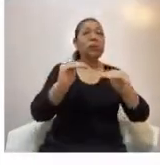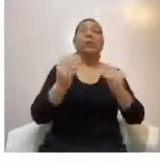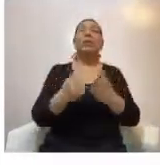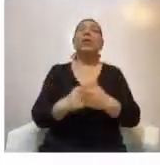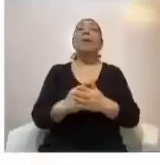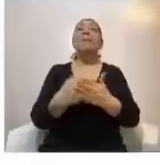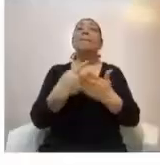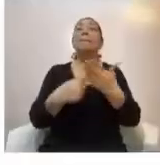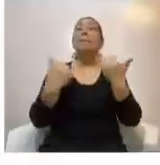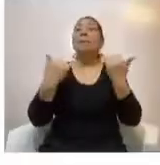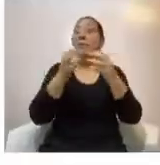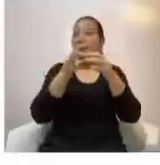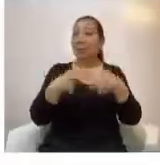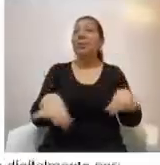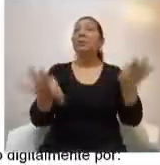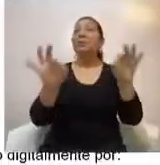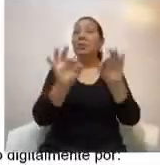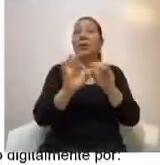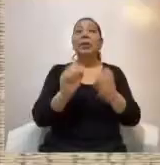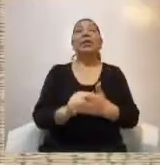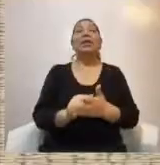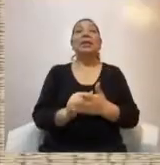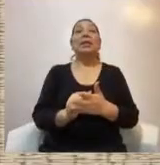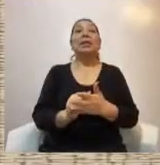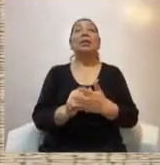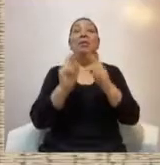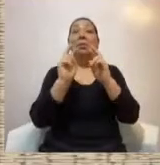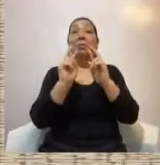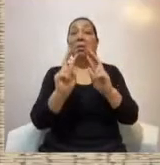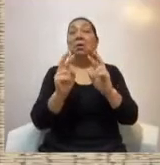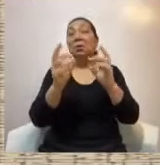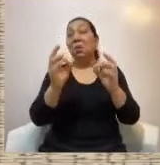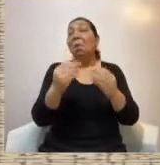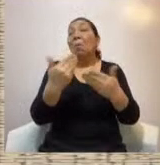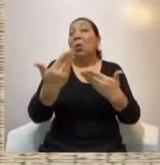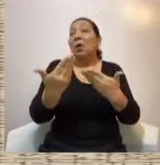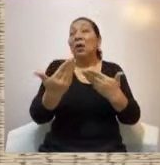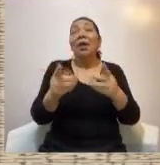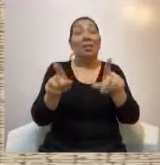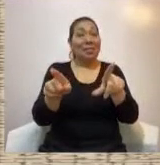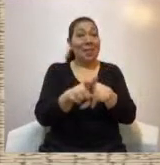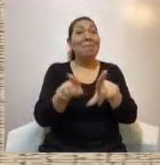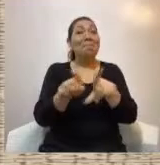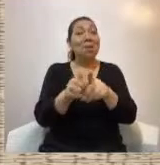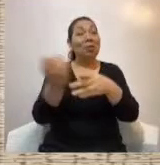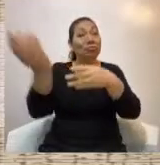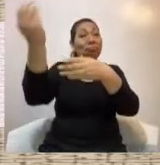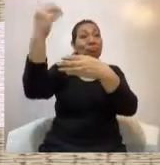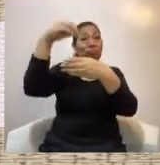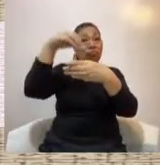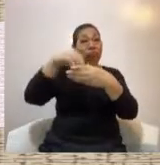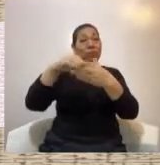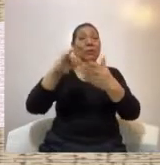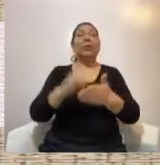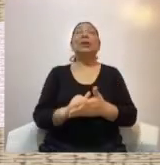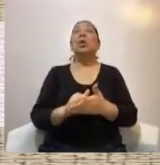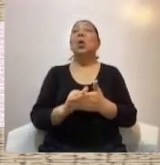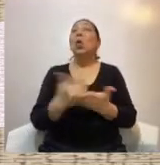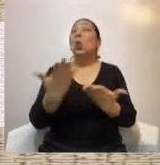se ha ido construyendo y eso es importante y lo veremos seguramente porque además también